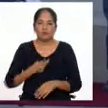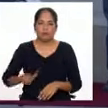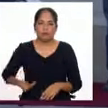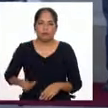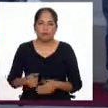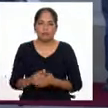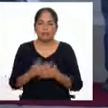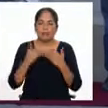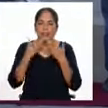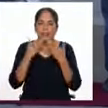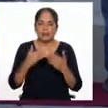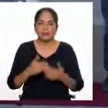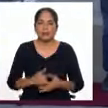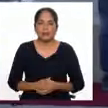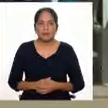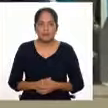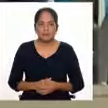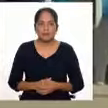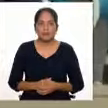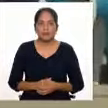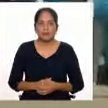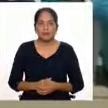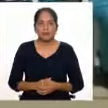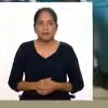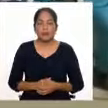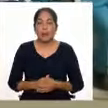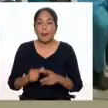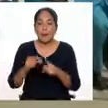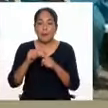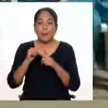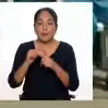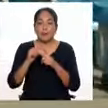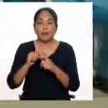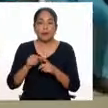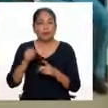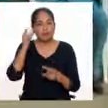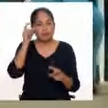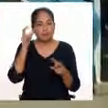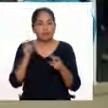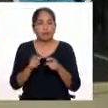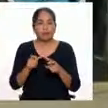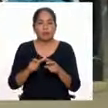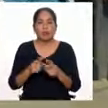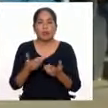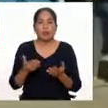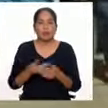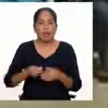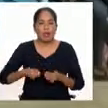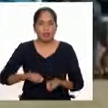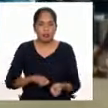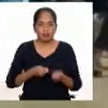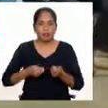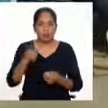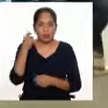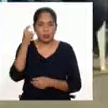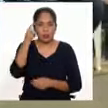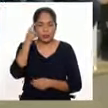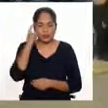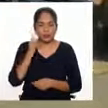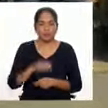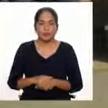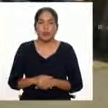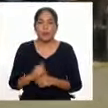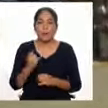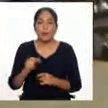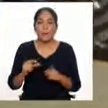gracias. Escuchamos las palabras del congresista Elvis Vergara de Acción Popular. Ahora vamos a escuchar las palabras